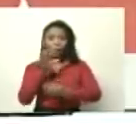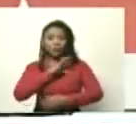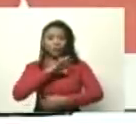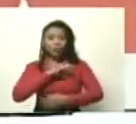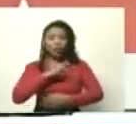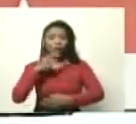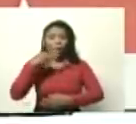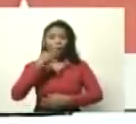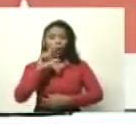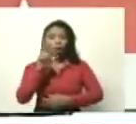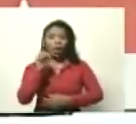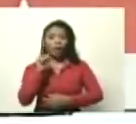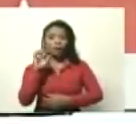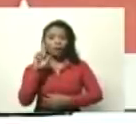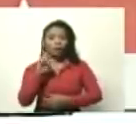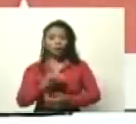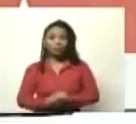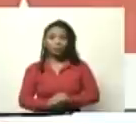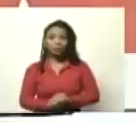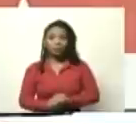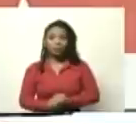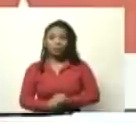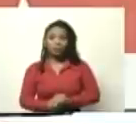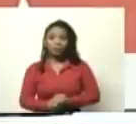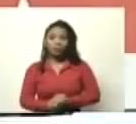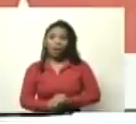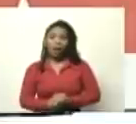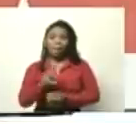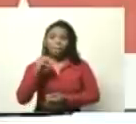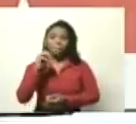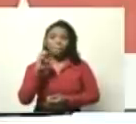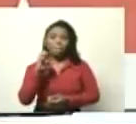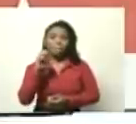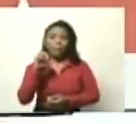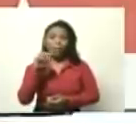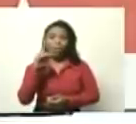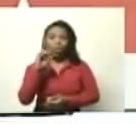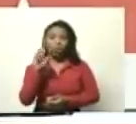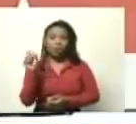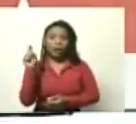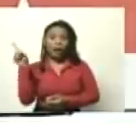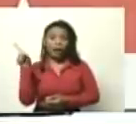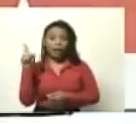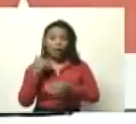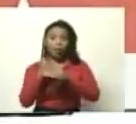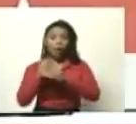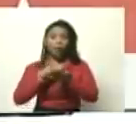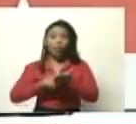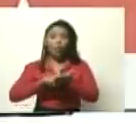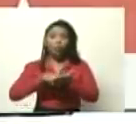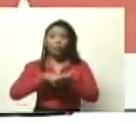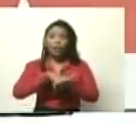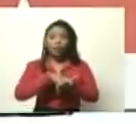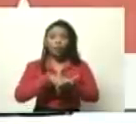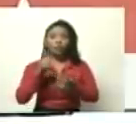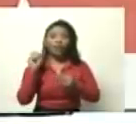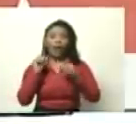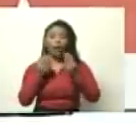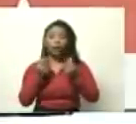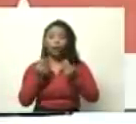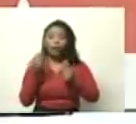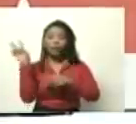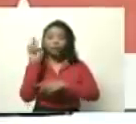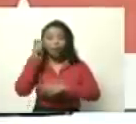Polar. Se llama Lorenzo Mendoza, un parásito de la economía venezolana y del pueblo de